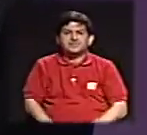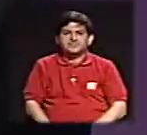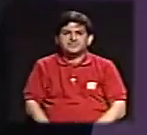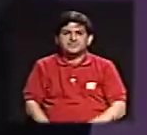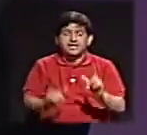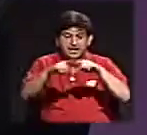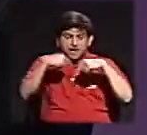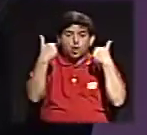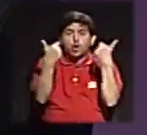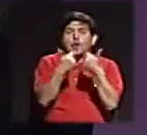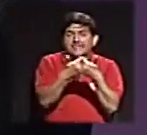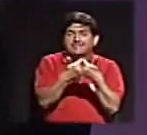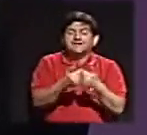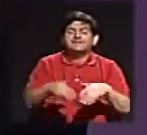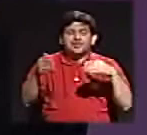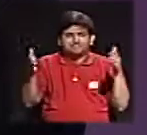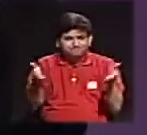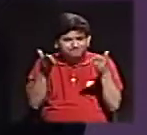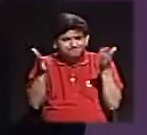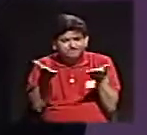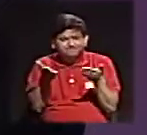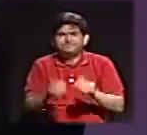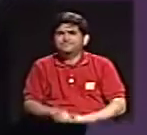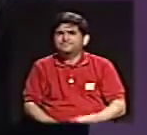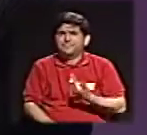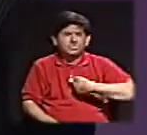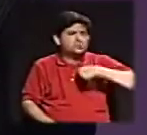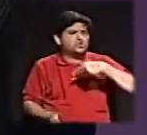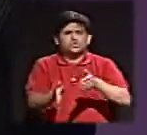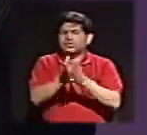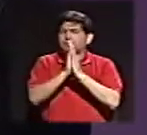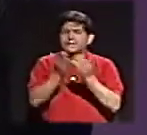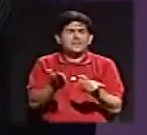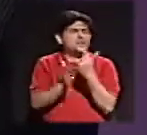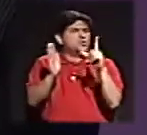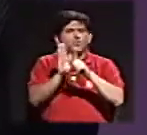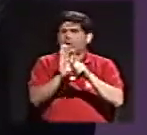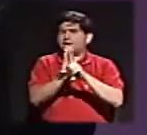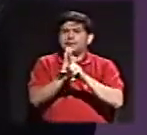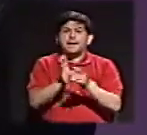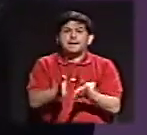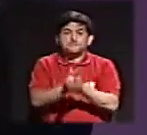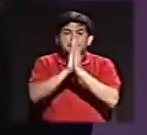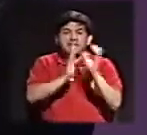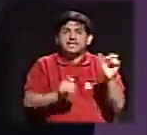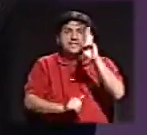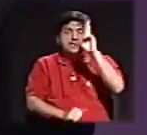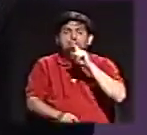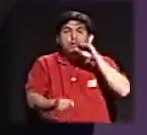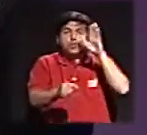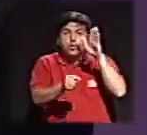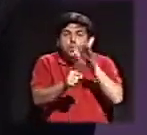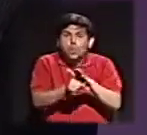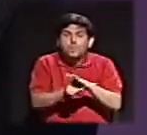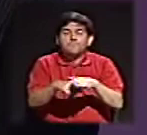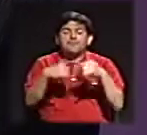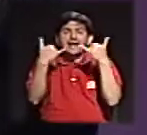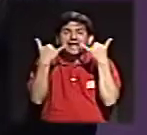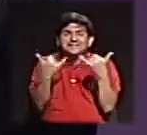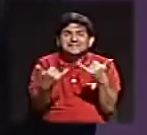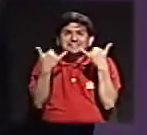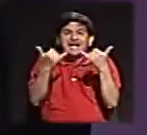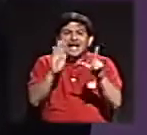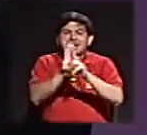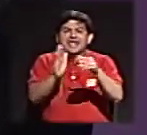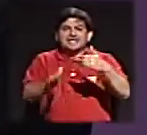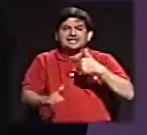la colectiva lo que hemos insistido es que no estamos pidiendo legislación nueva, estamos pidiendo que en Costa Rica se cumpla la legislación